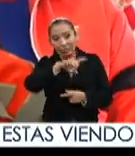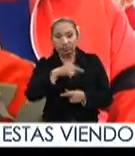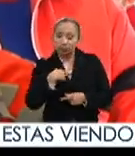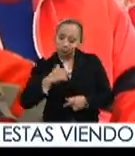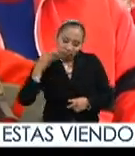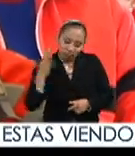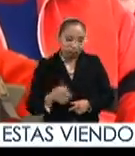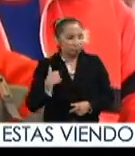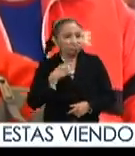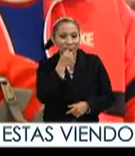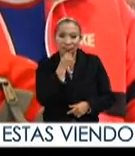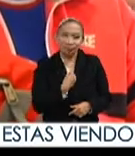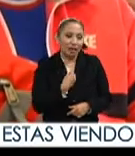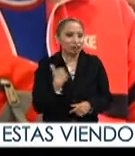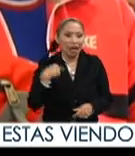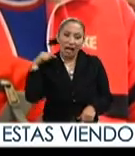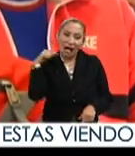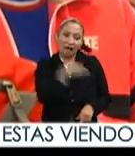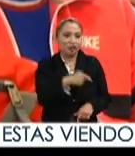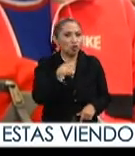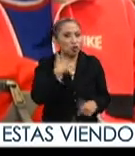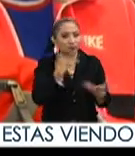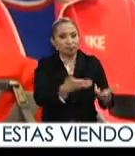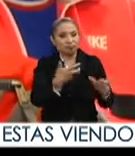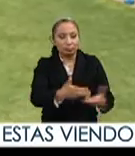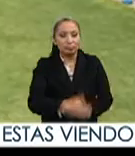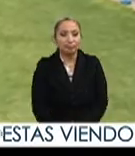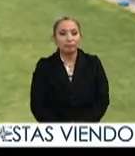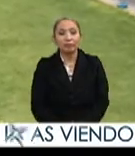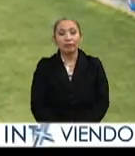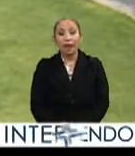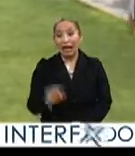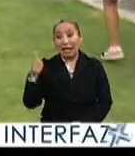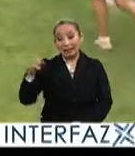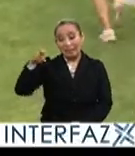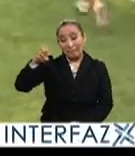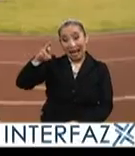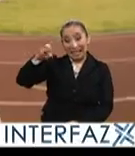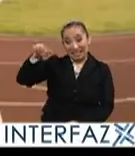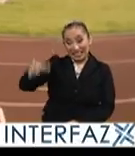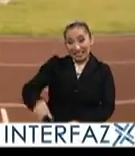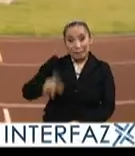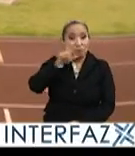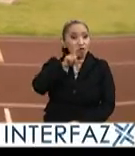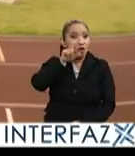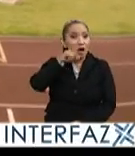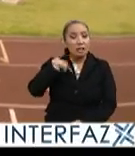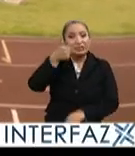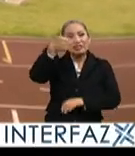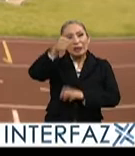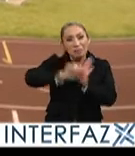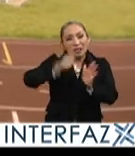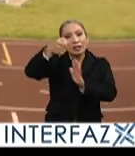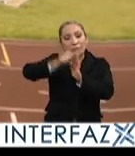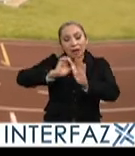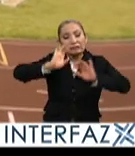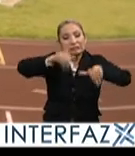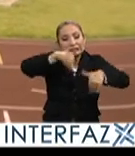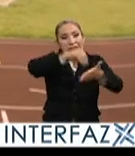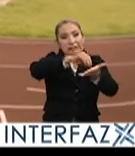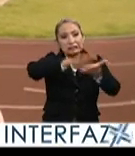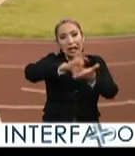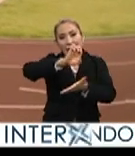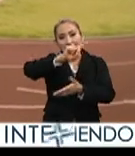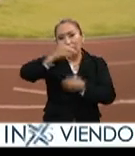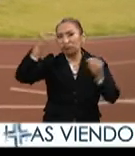no, o sea, aquí es donde yo quiero estar. Así como María de la Luz Silva, cada semestre comienzan a escribirse en la